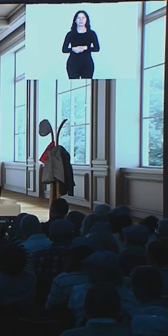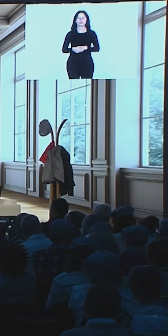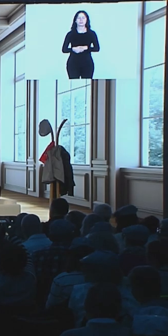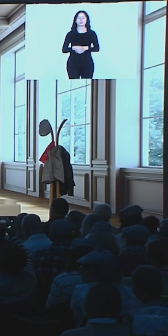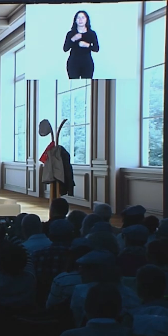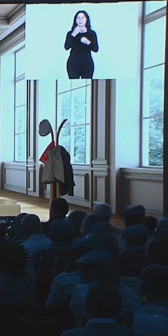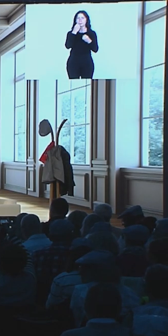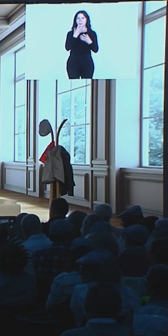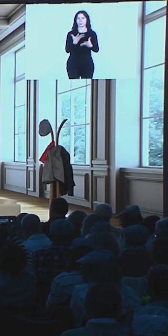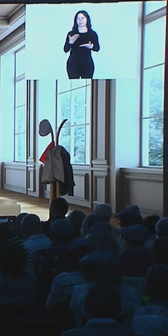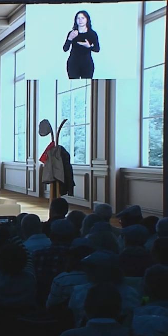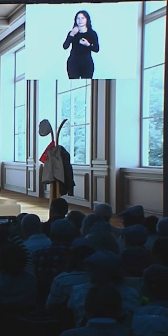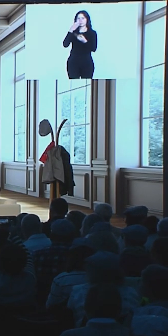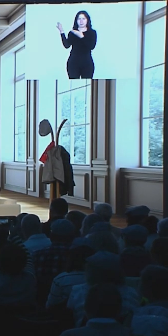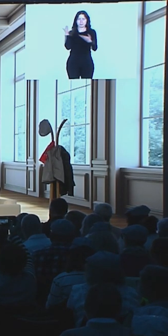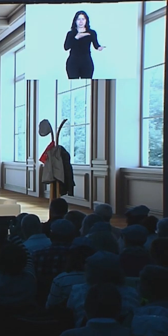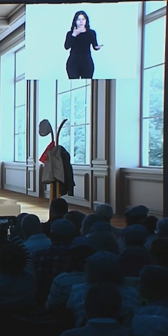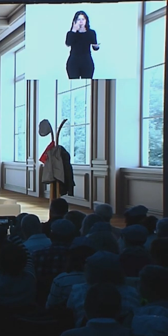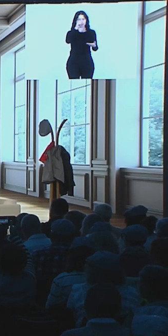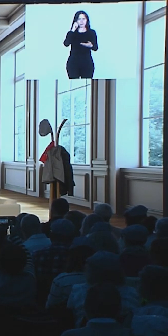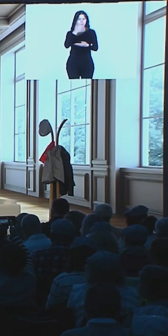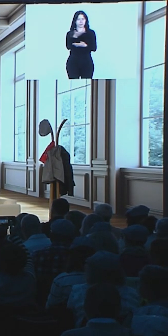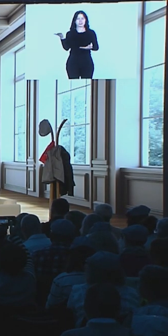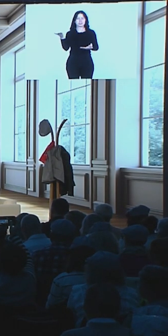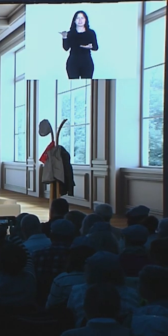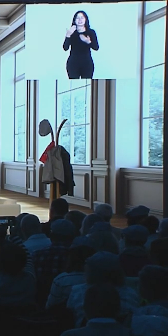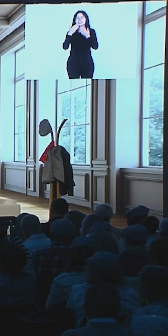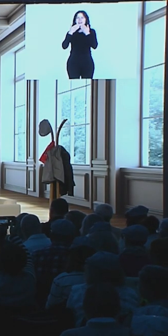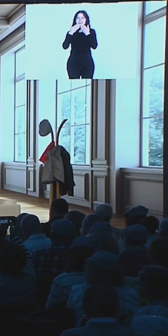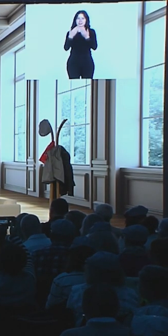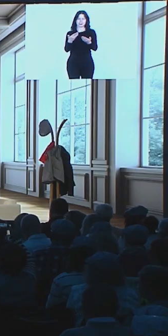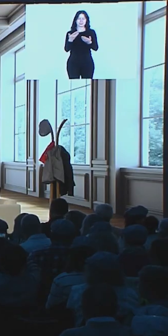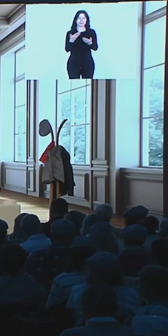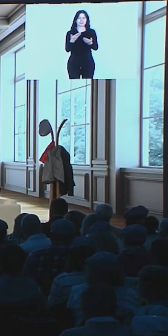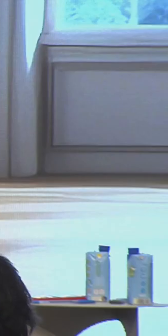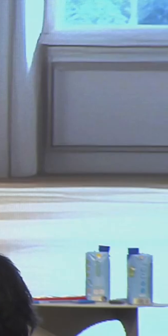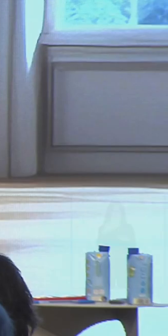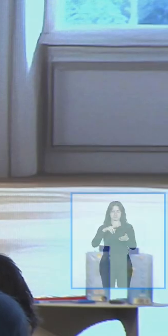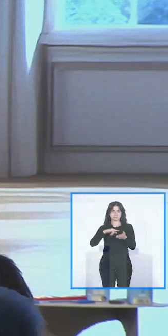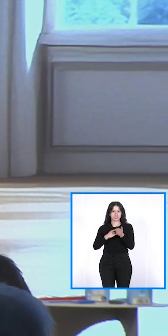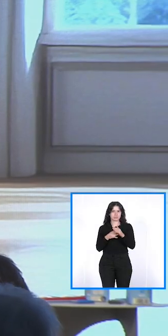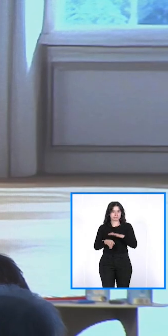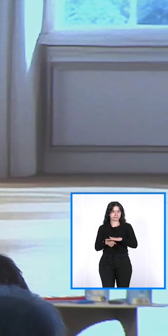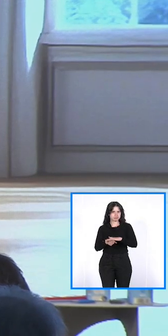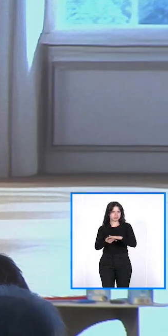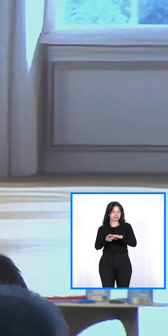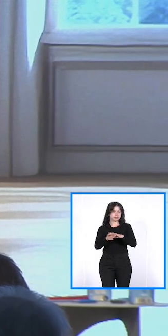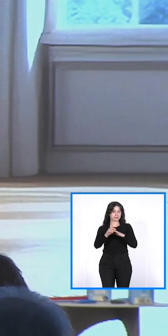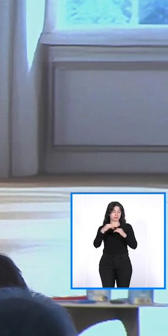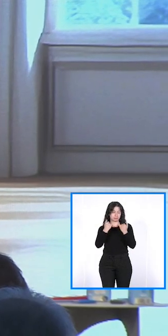Bueno pues Bienvenidos a todos y todas Muchísimas gracias por por continuar no con esta con este